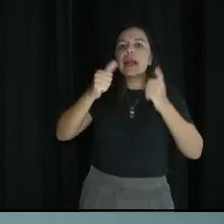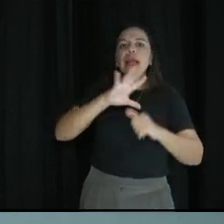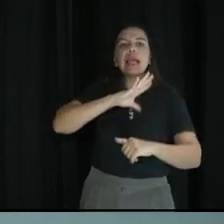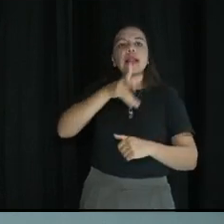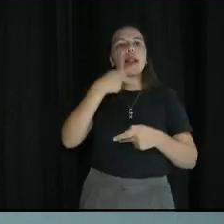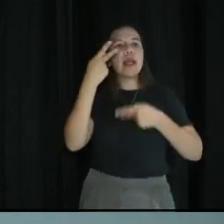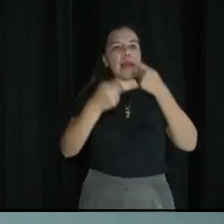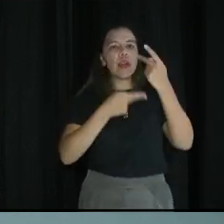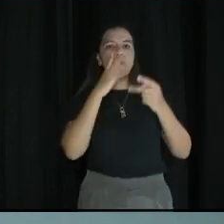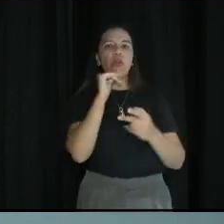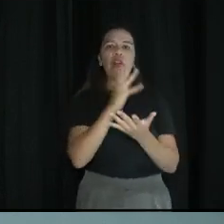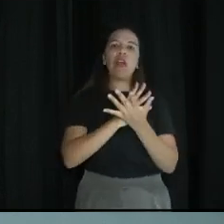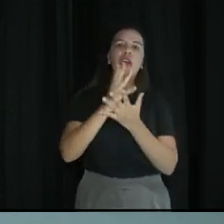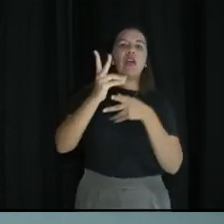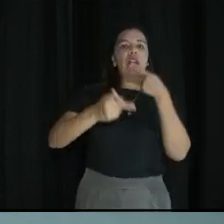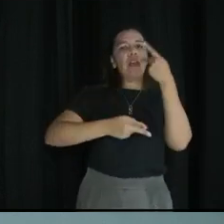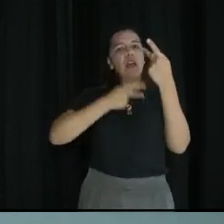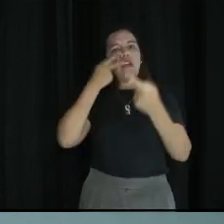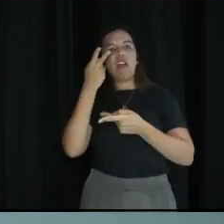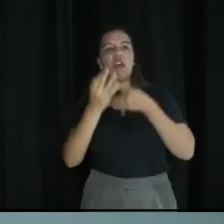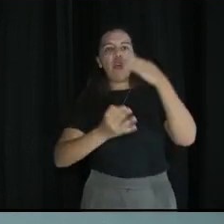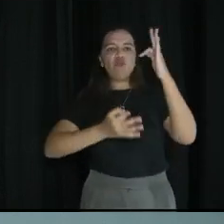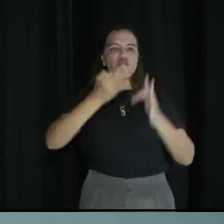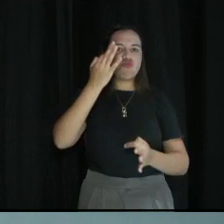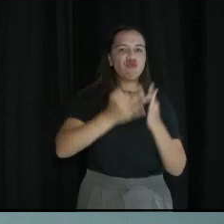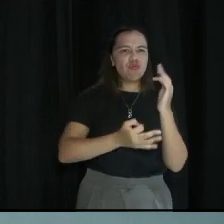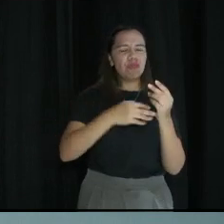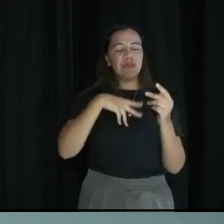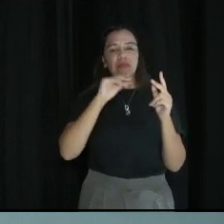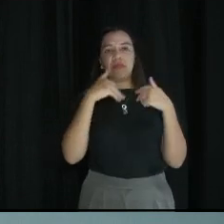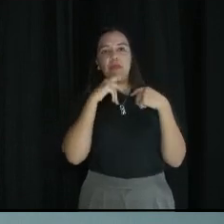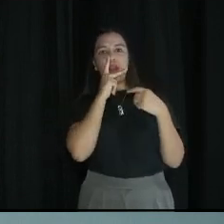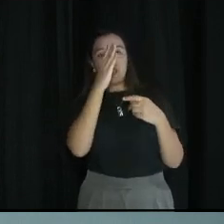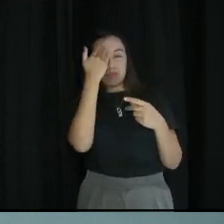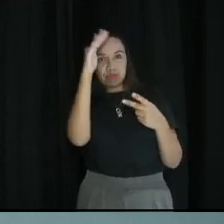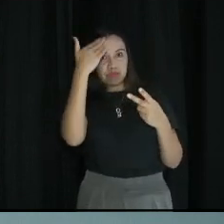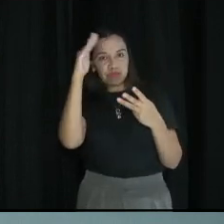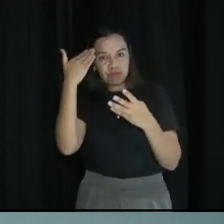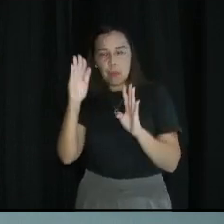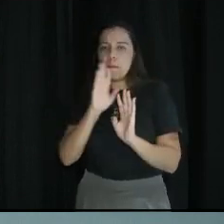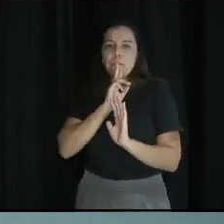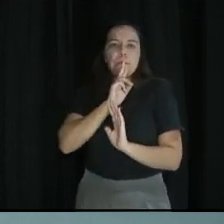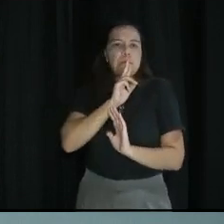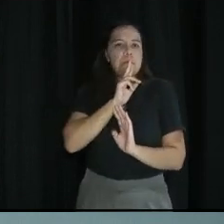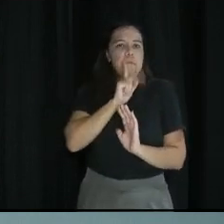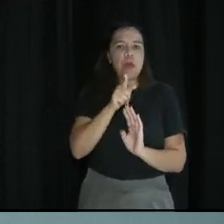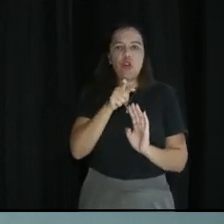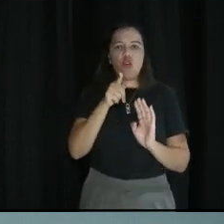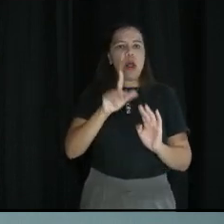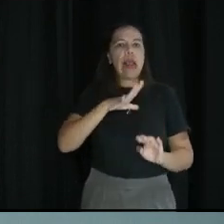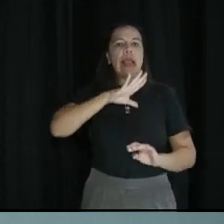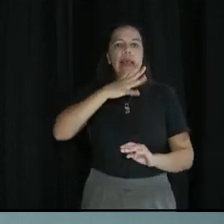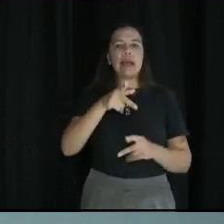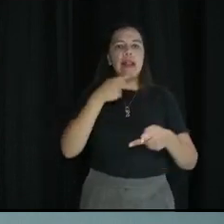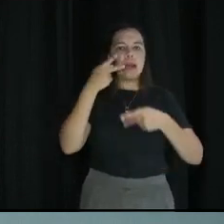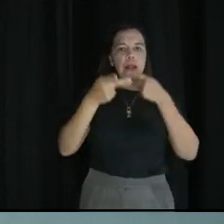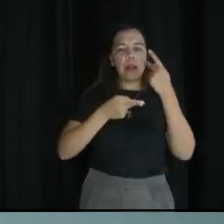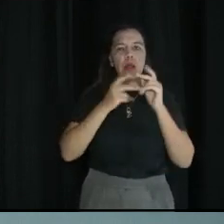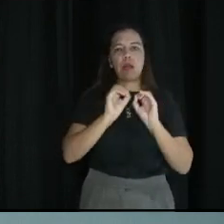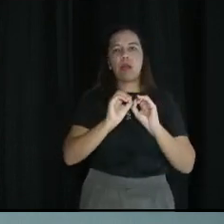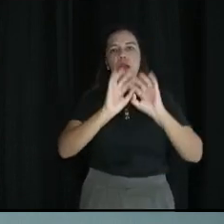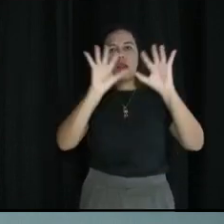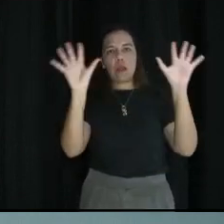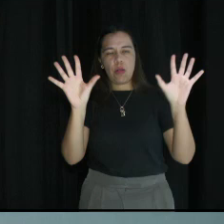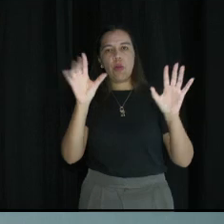No podemos utilizar un lenguaje meramente jurídico o un lenguaje técnico como por los médicos veterinarios. No obstante, es